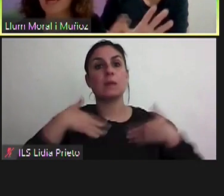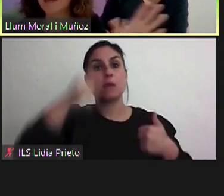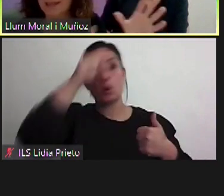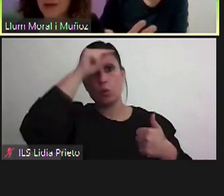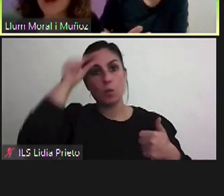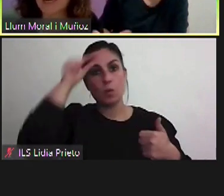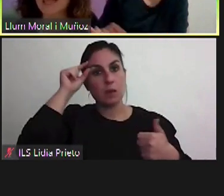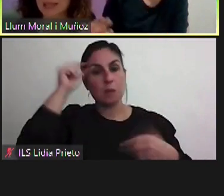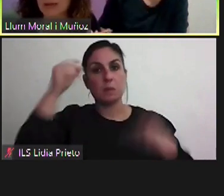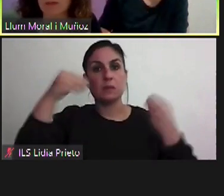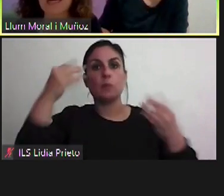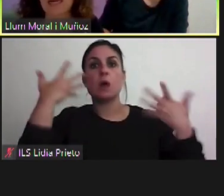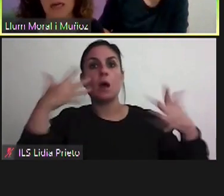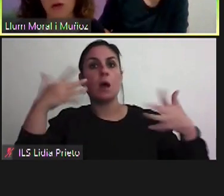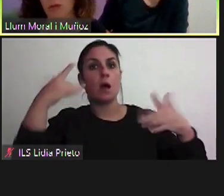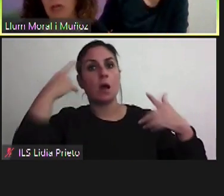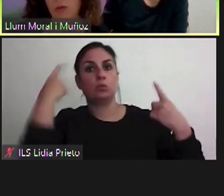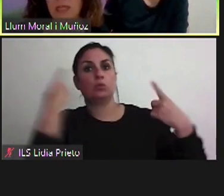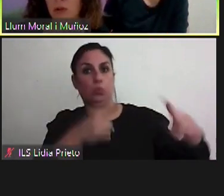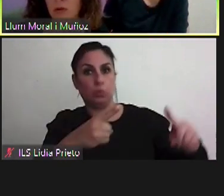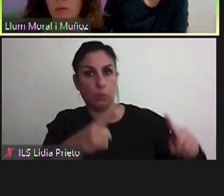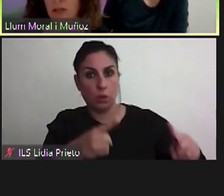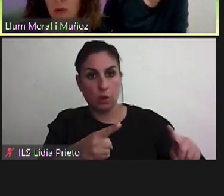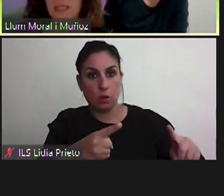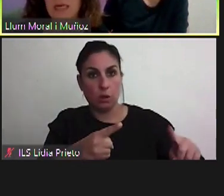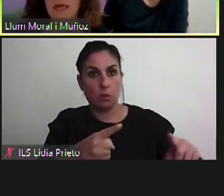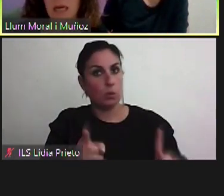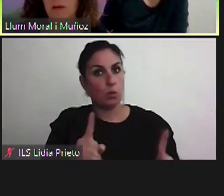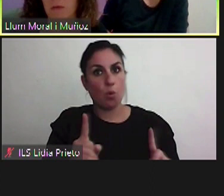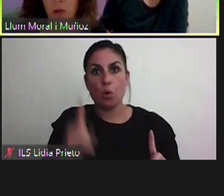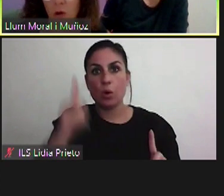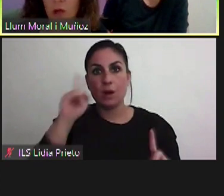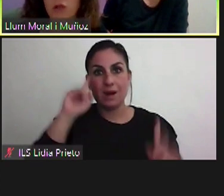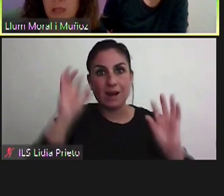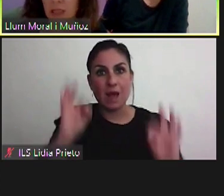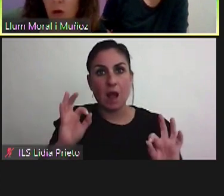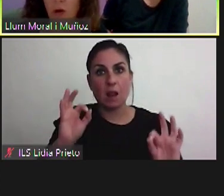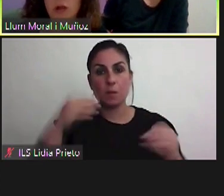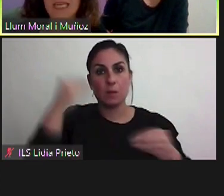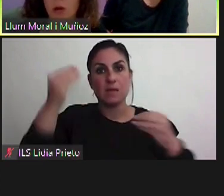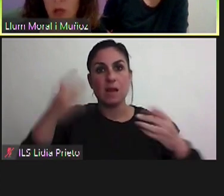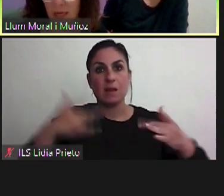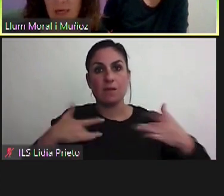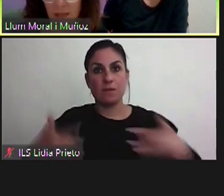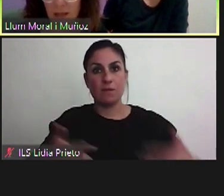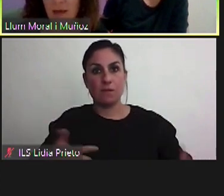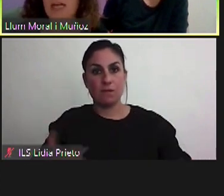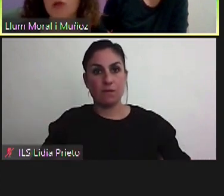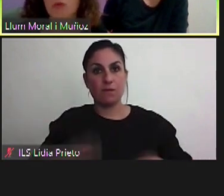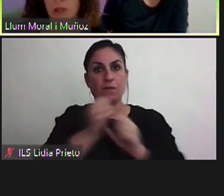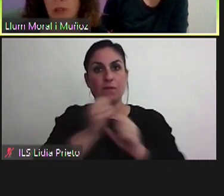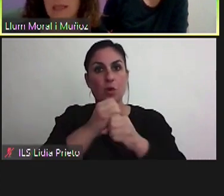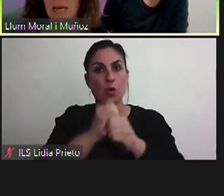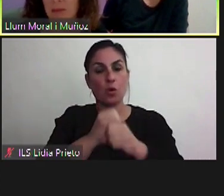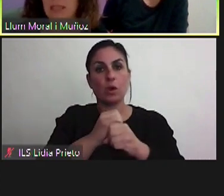su movida, ¿no? Era su problema. Nos tenemos que dar cuenta que son factores biológicos, psicológicos y sociales.